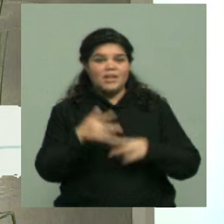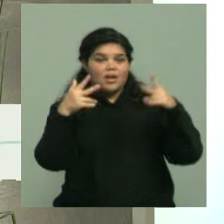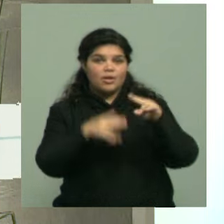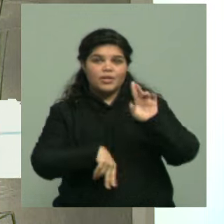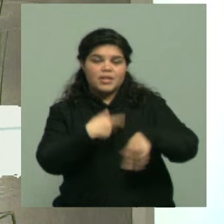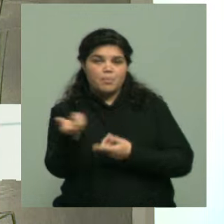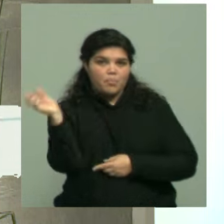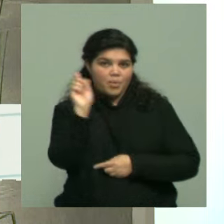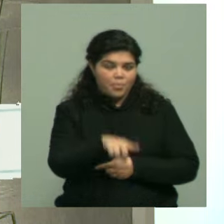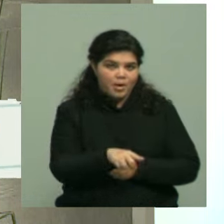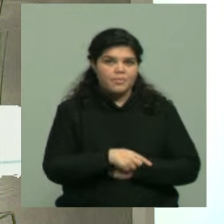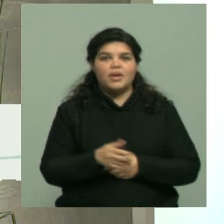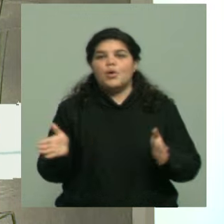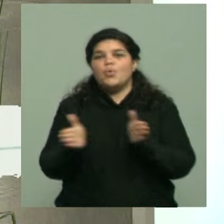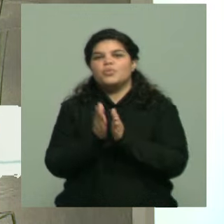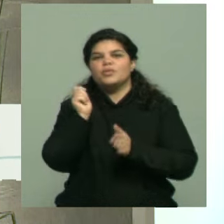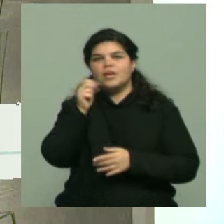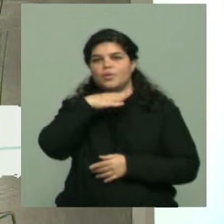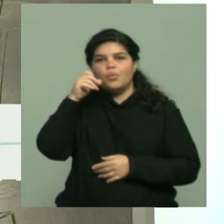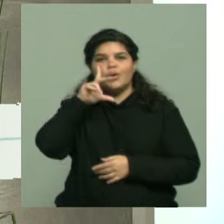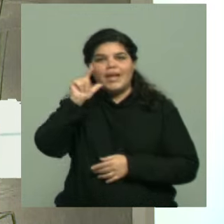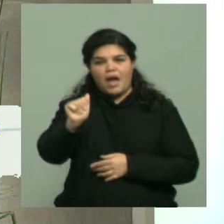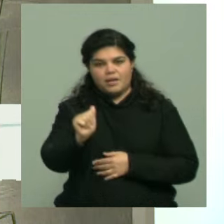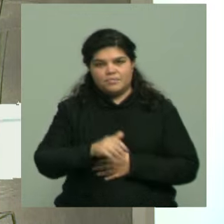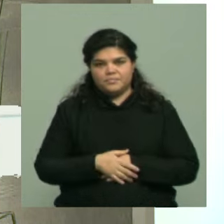Enseguida regresamos. Ya venimos con Julia López en un ratito. No se mueva.